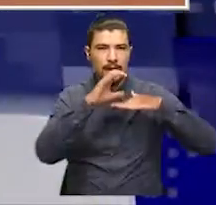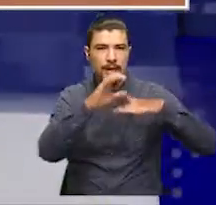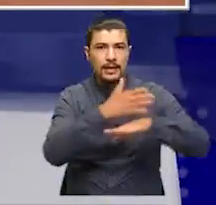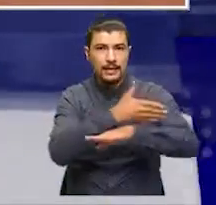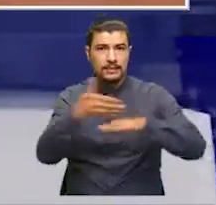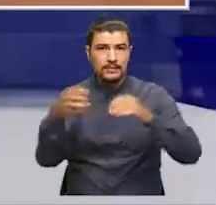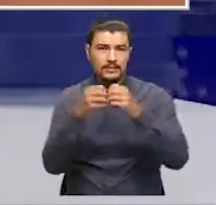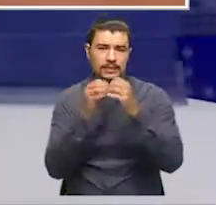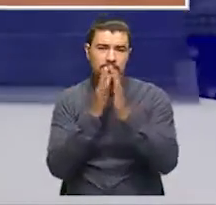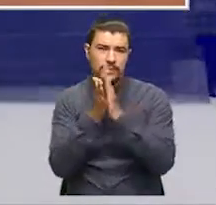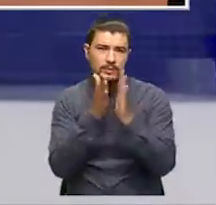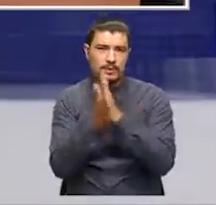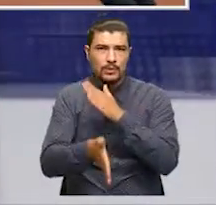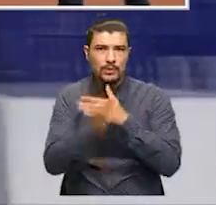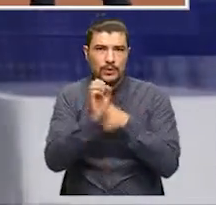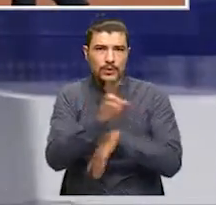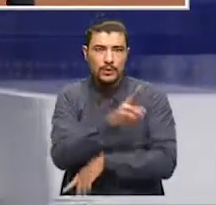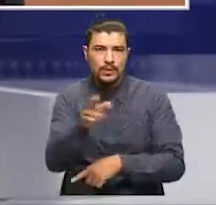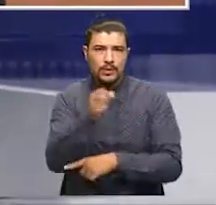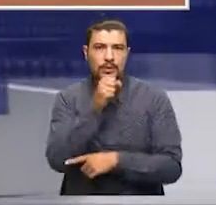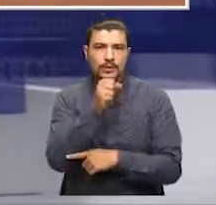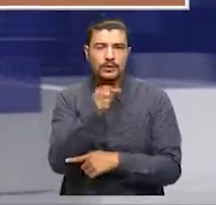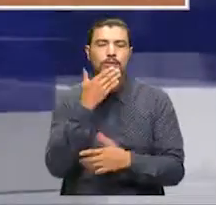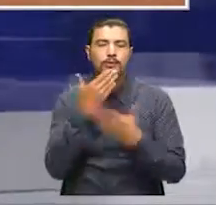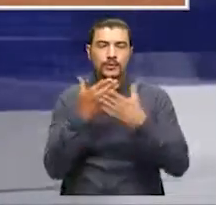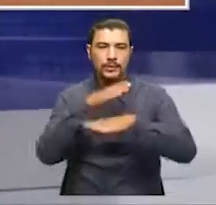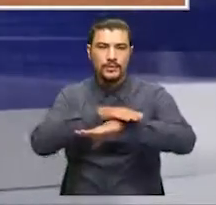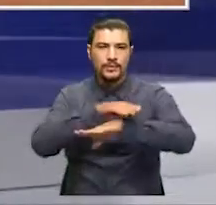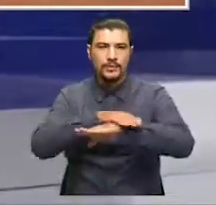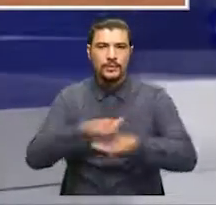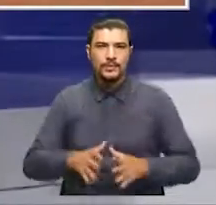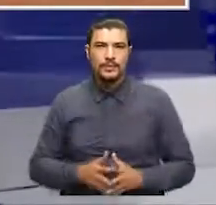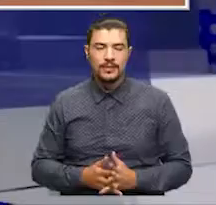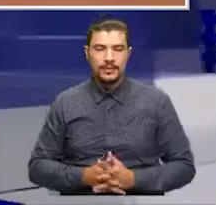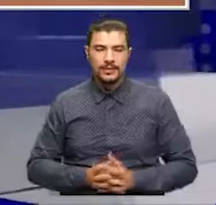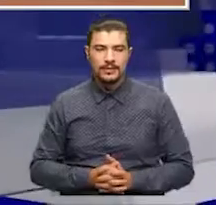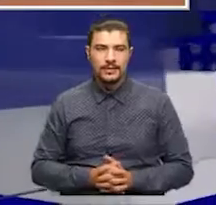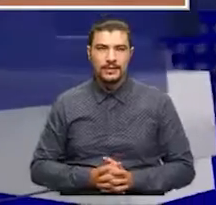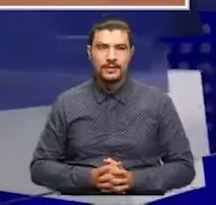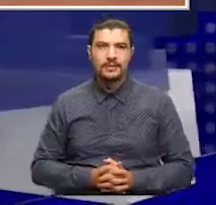informaciones desde esta región del país con la cámara de jesús zúñiga raúl rolando castro para oriente noticias muy buenas tardes